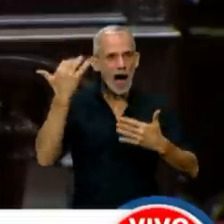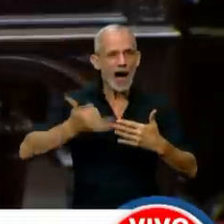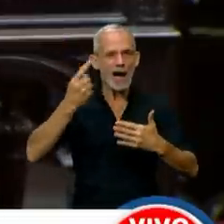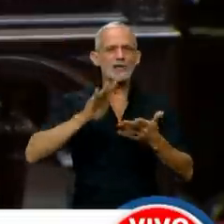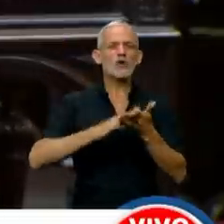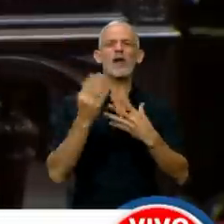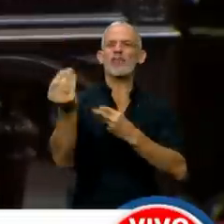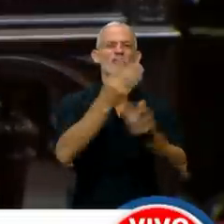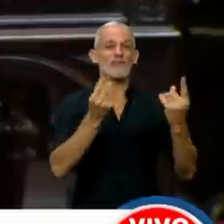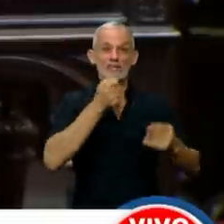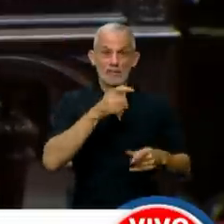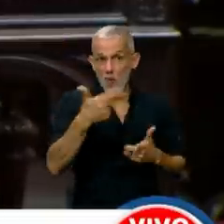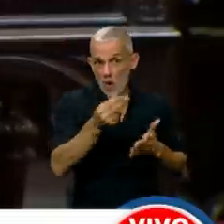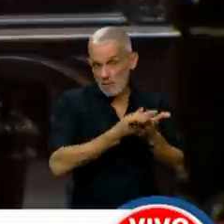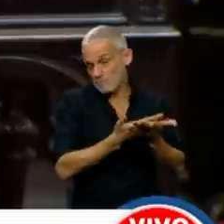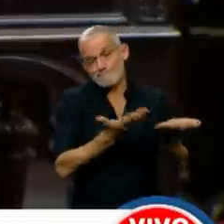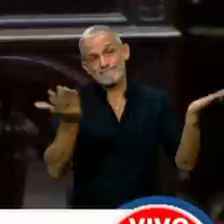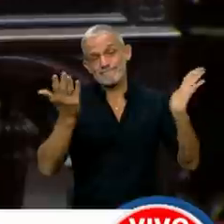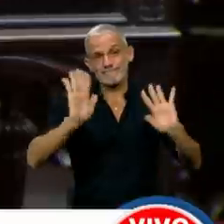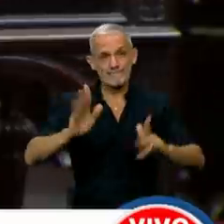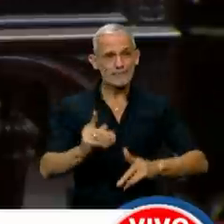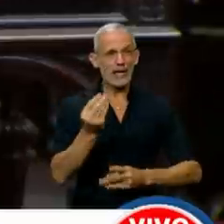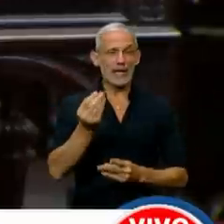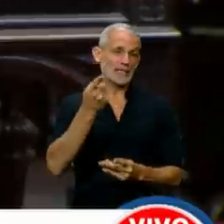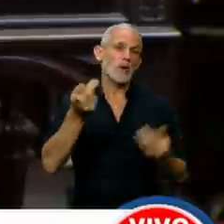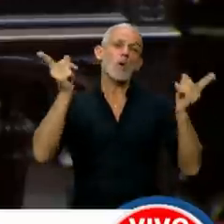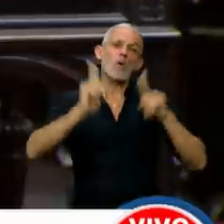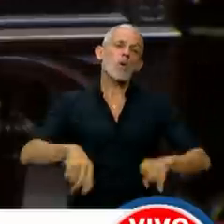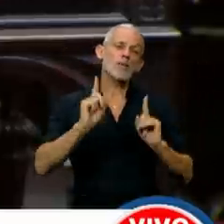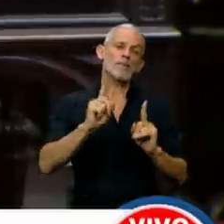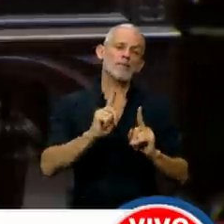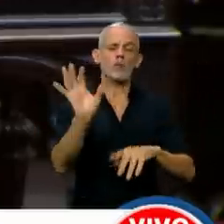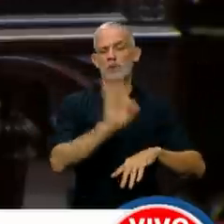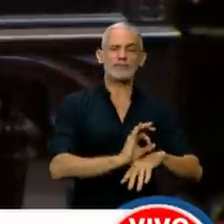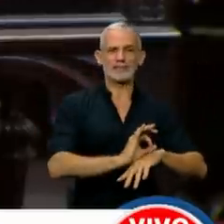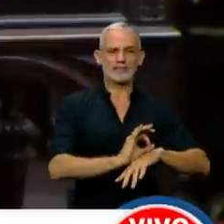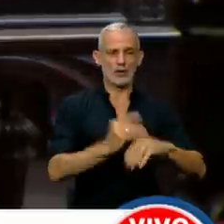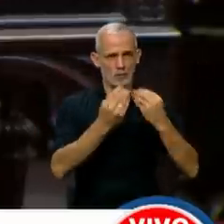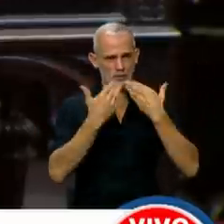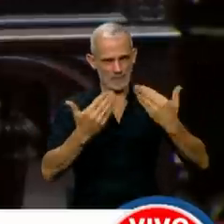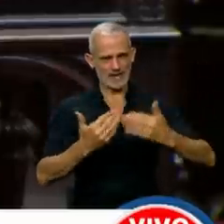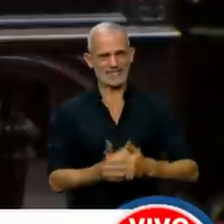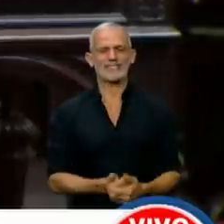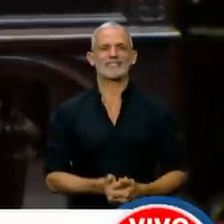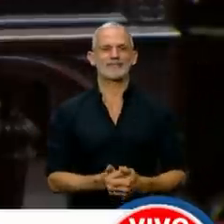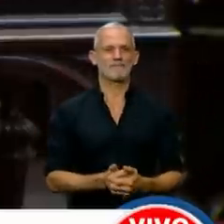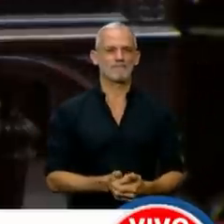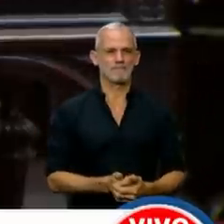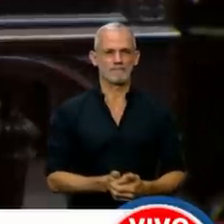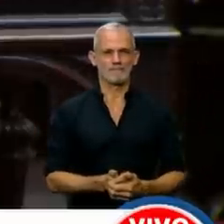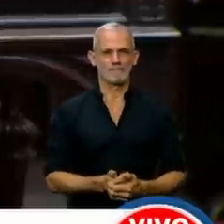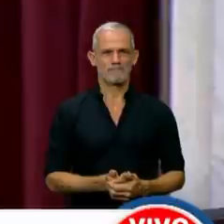órbita la defensa si no lo tenemos lamentablemente volveremos a empezar en muchos sentidos muchas gracias muchas gracias